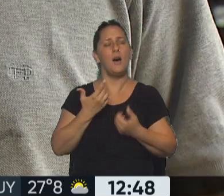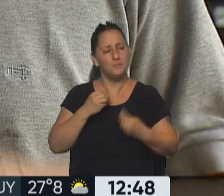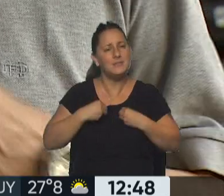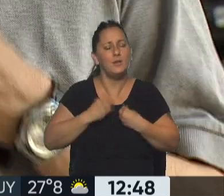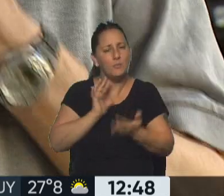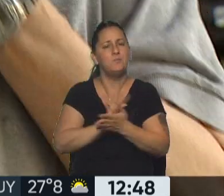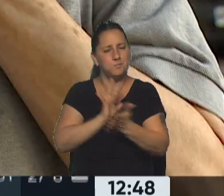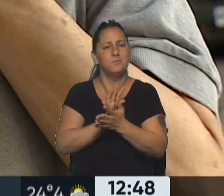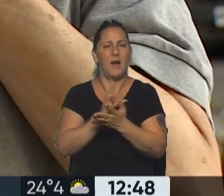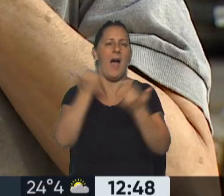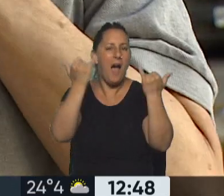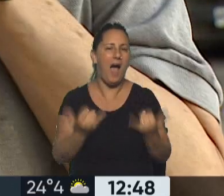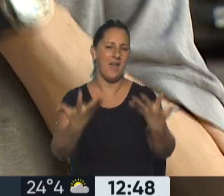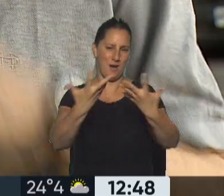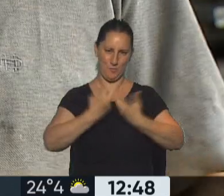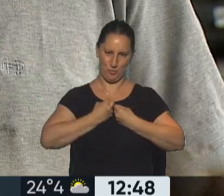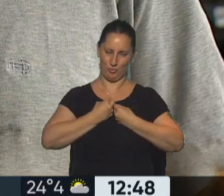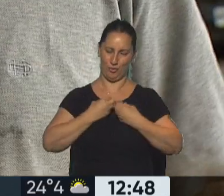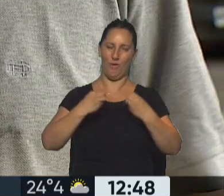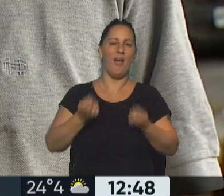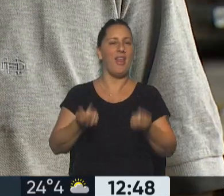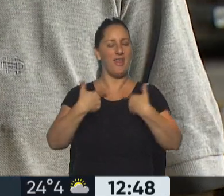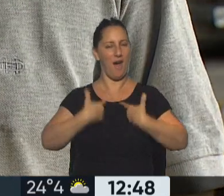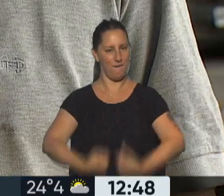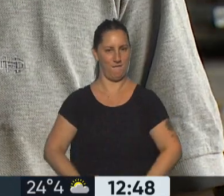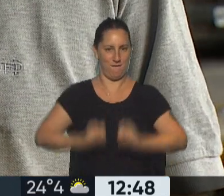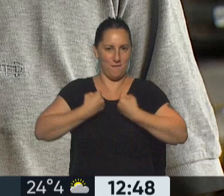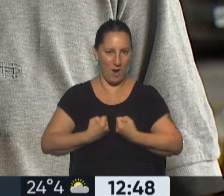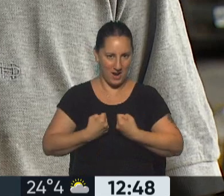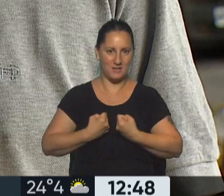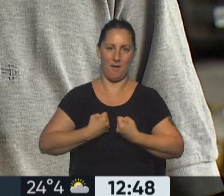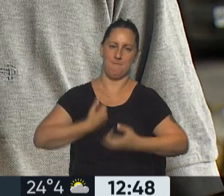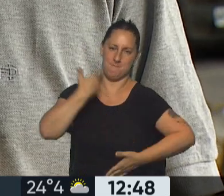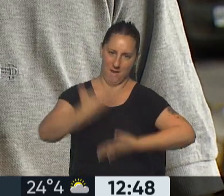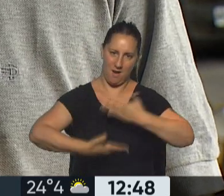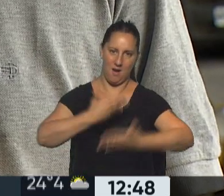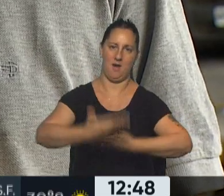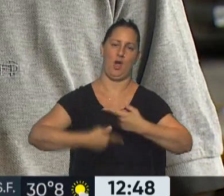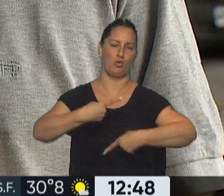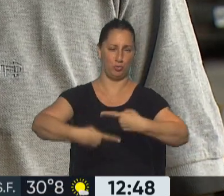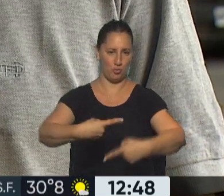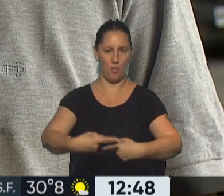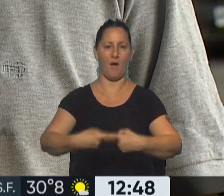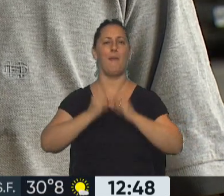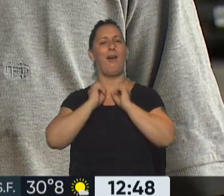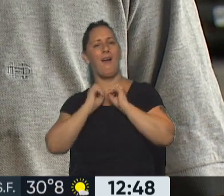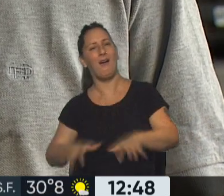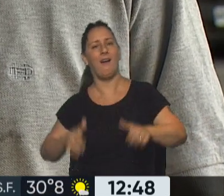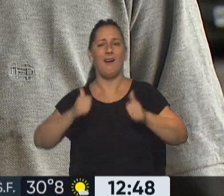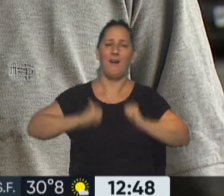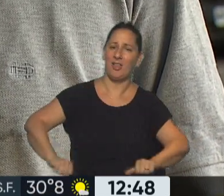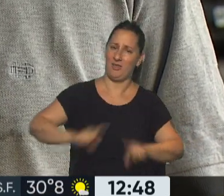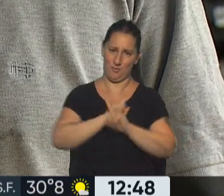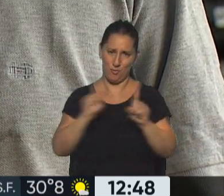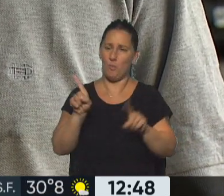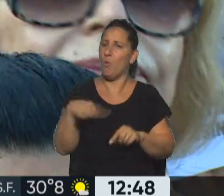que estamos apoyados y eso nos da esa fuerza para seguir adelante y para no decaer porque